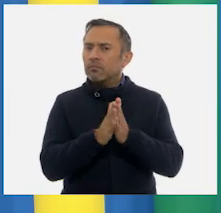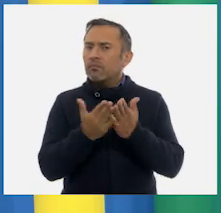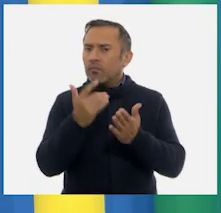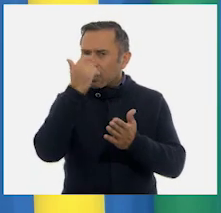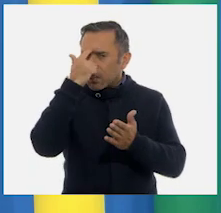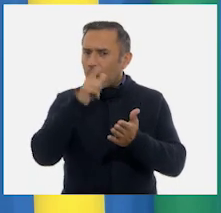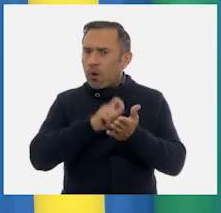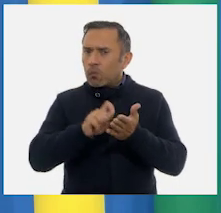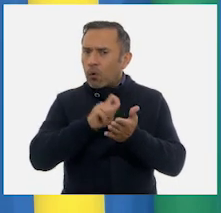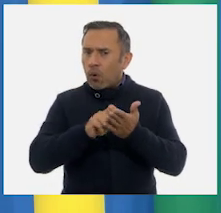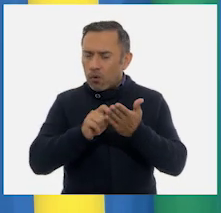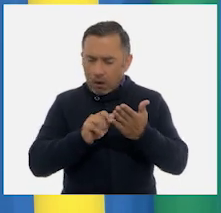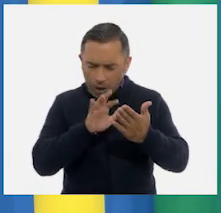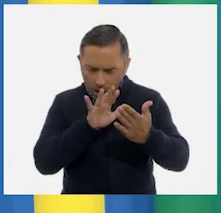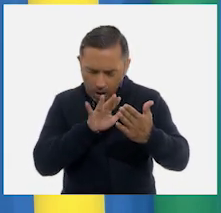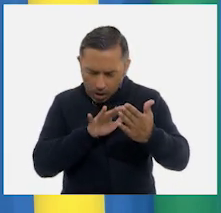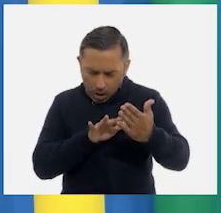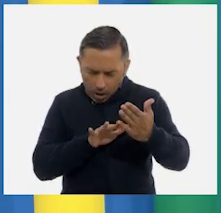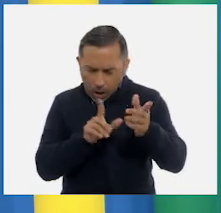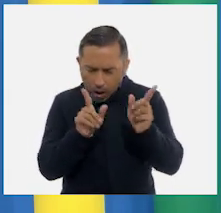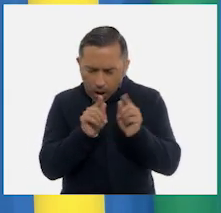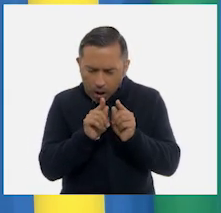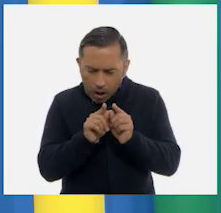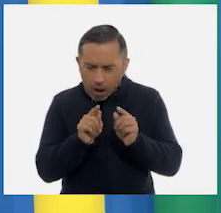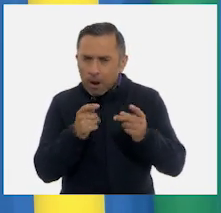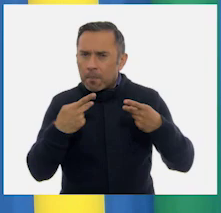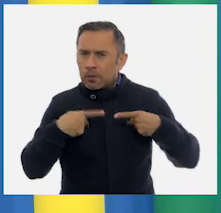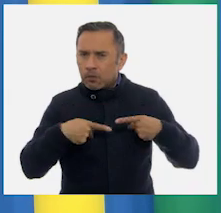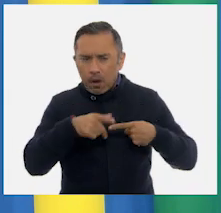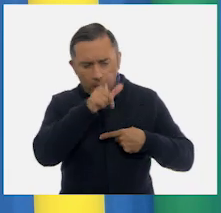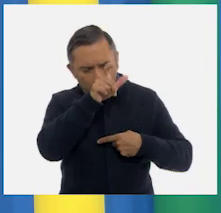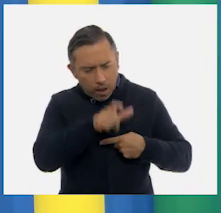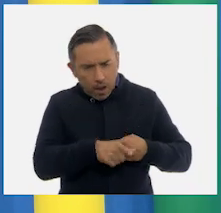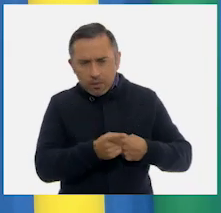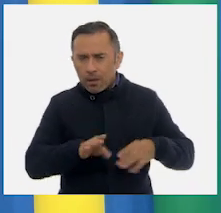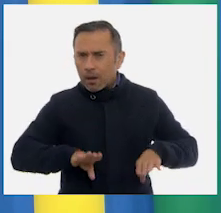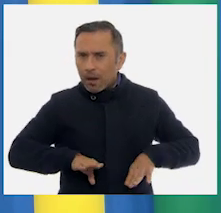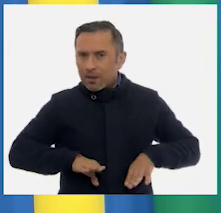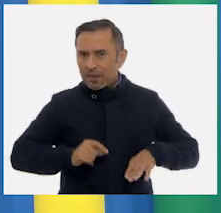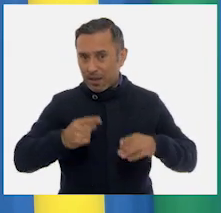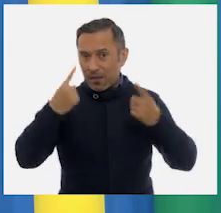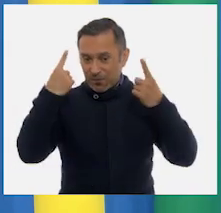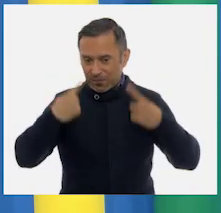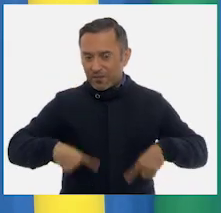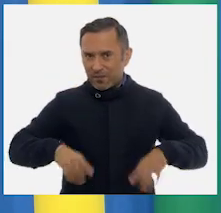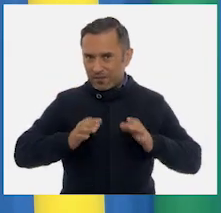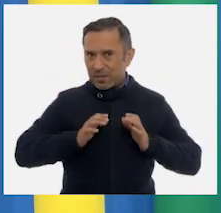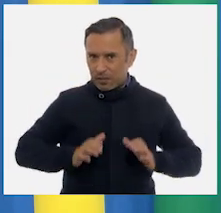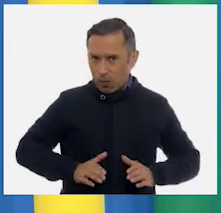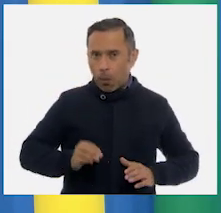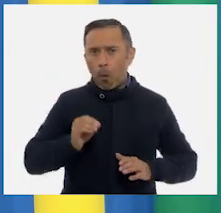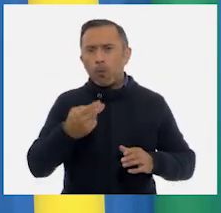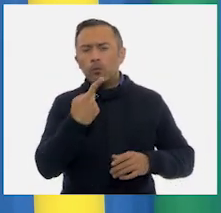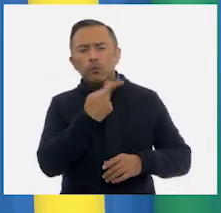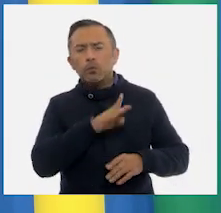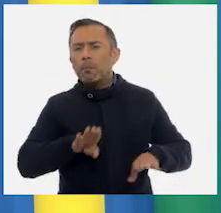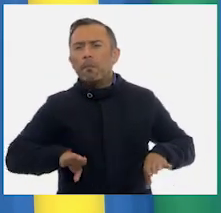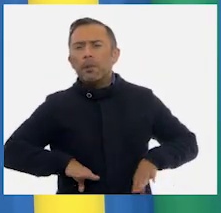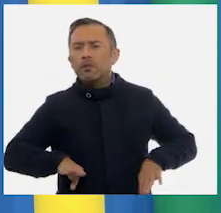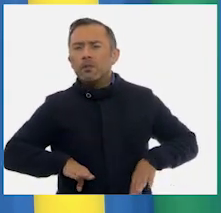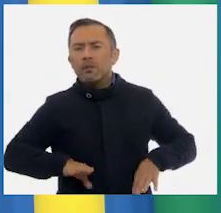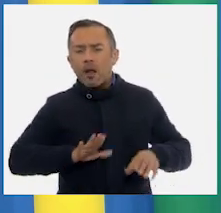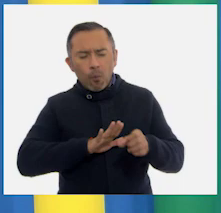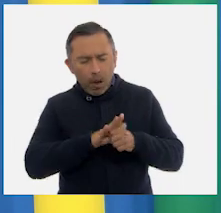de describir tantos aspectos sobre el personaje, como lo habíamos dicho, desde el físico hasta la personalidad. Y ya pues después